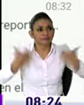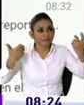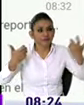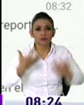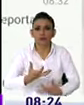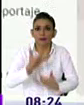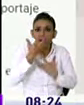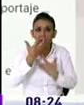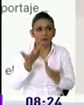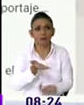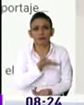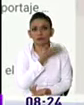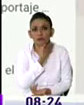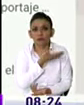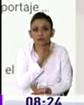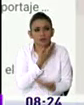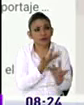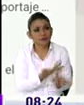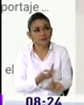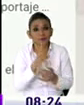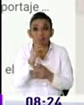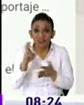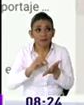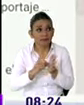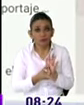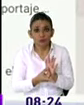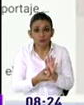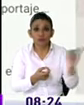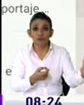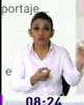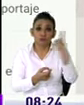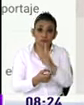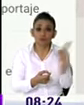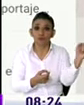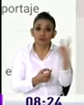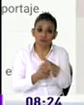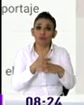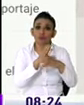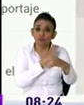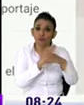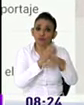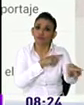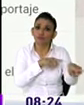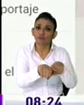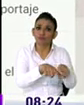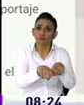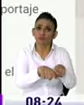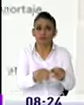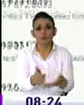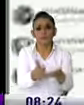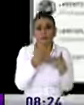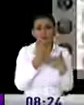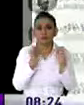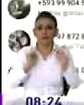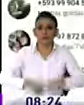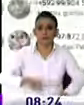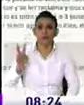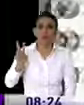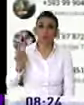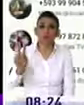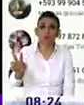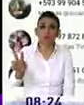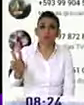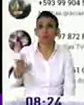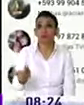y groseros, eso no es todo, salen 2 y 3 buses seguidos y empiezan el correteo, a ver si nos ayudan. ¿El por qué el alcalde